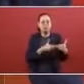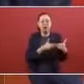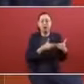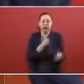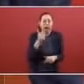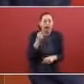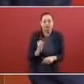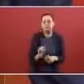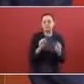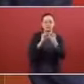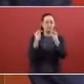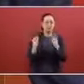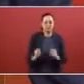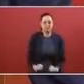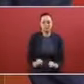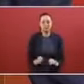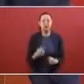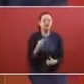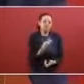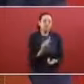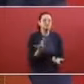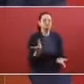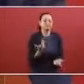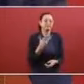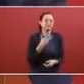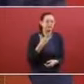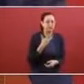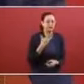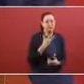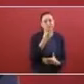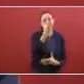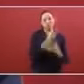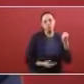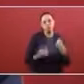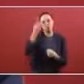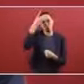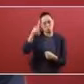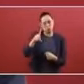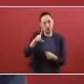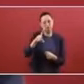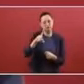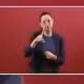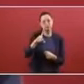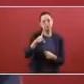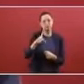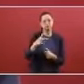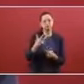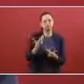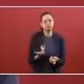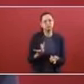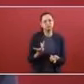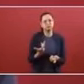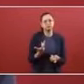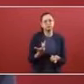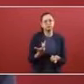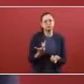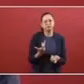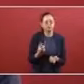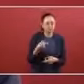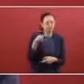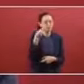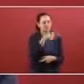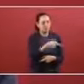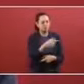un departamento que tiene copropiedad y que efectivamente ella había en utilización de